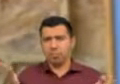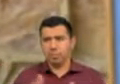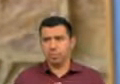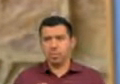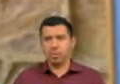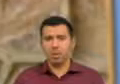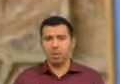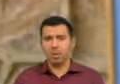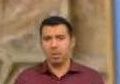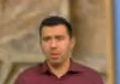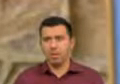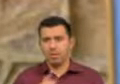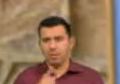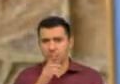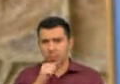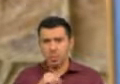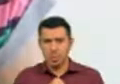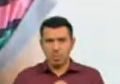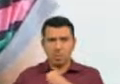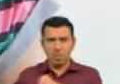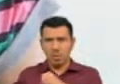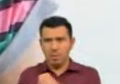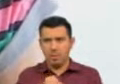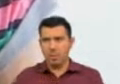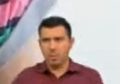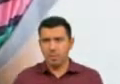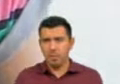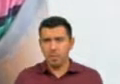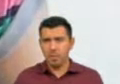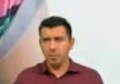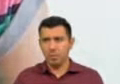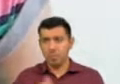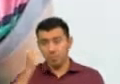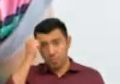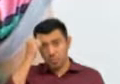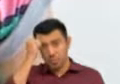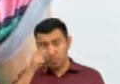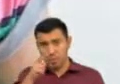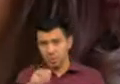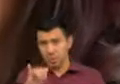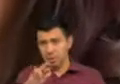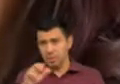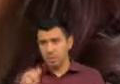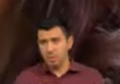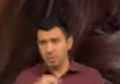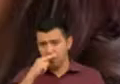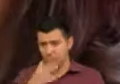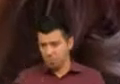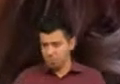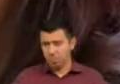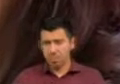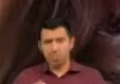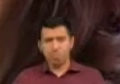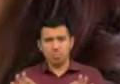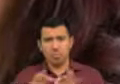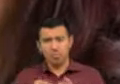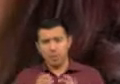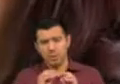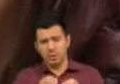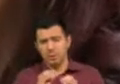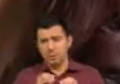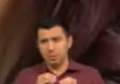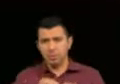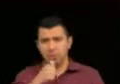y que no tienen ningún fundamento de ser según la docente está ir a benavides desde niños es importante educar en la tolerancia